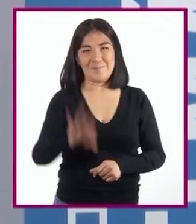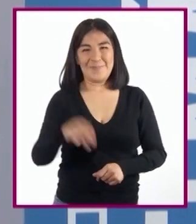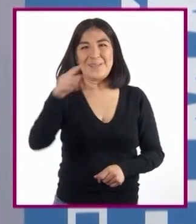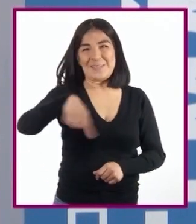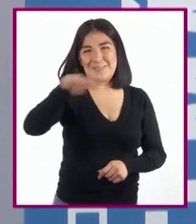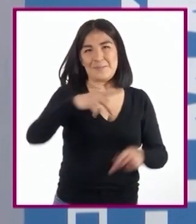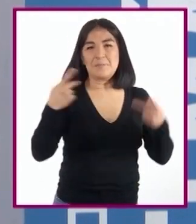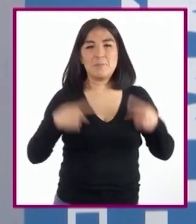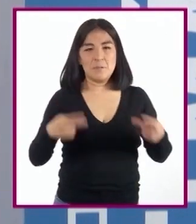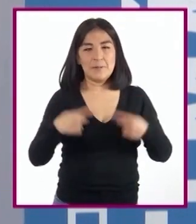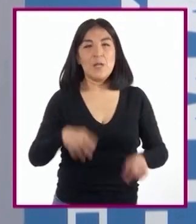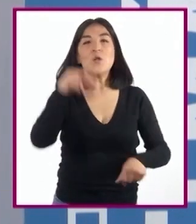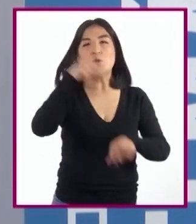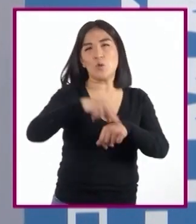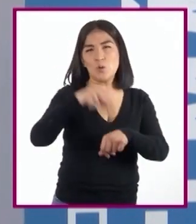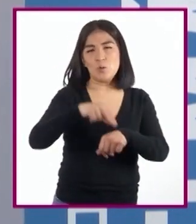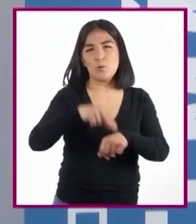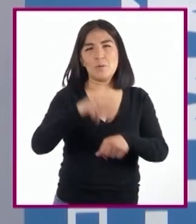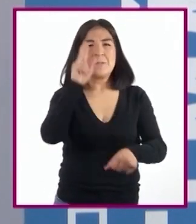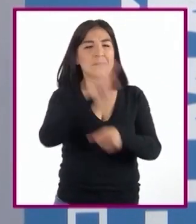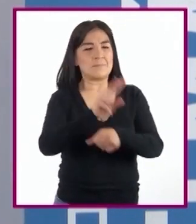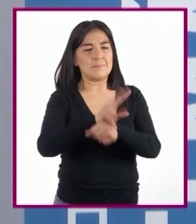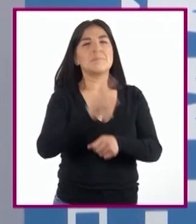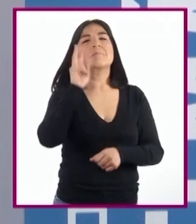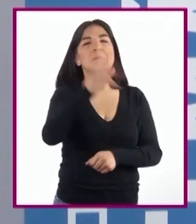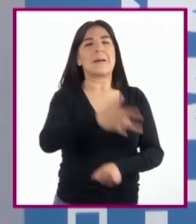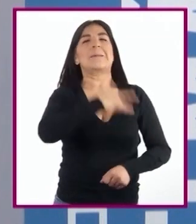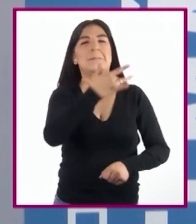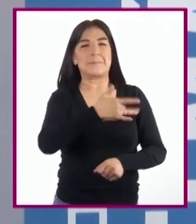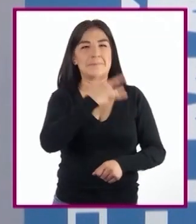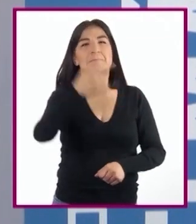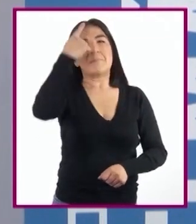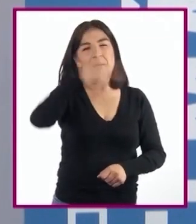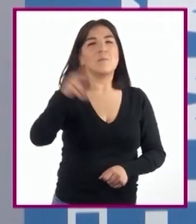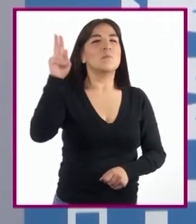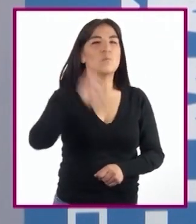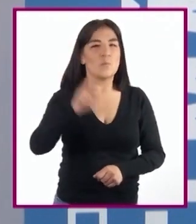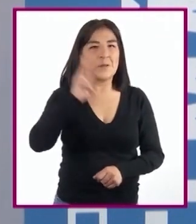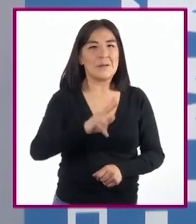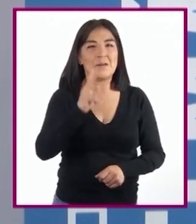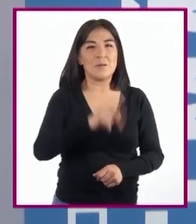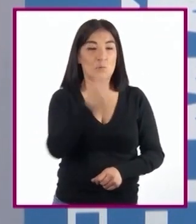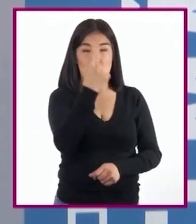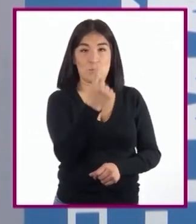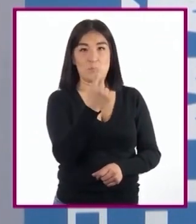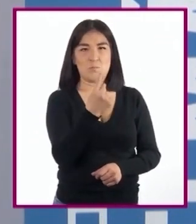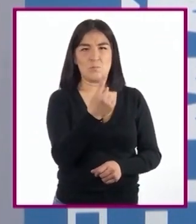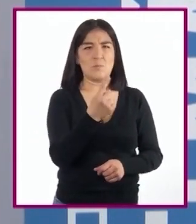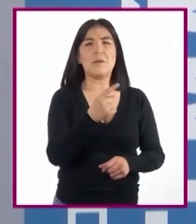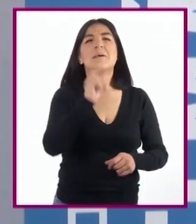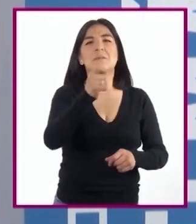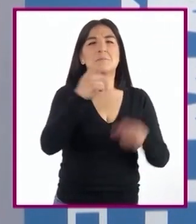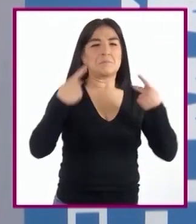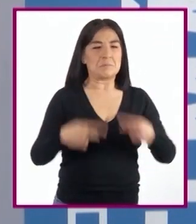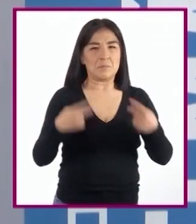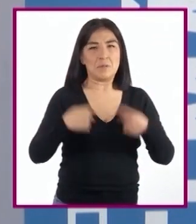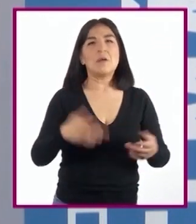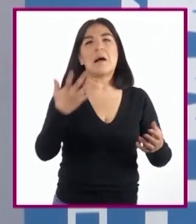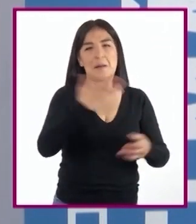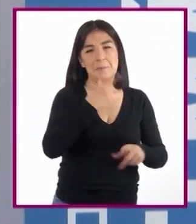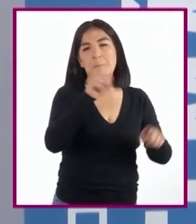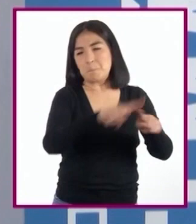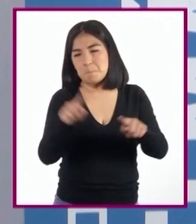pacientes, el médico internista puede considerar para la prueba no solo a un paciente, ya que cuenta con